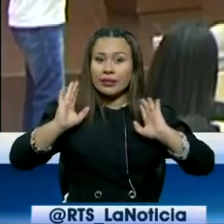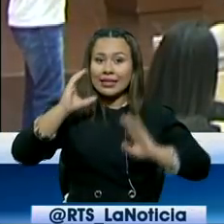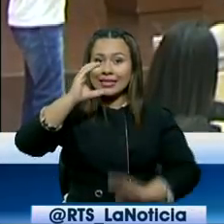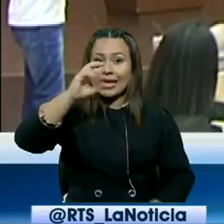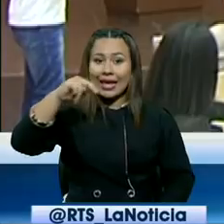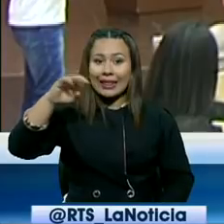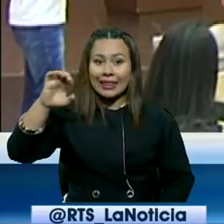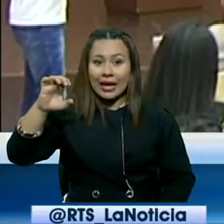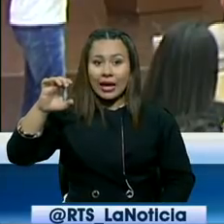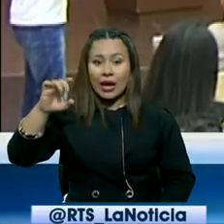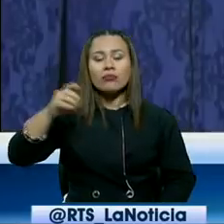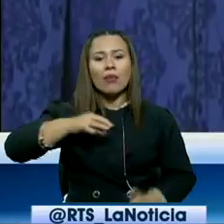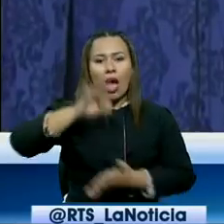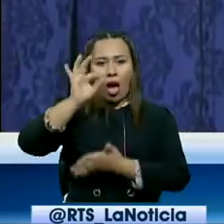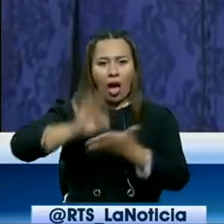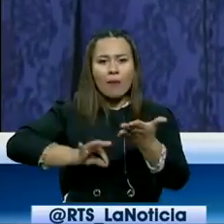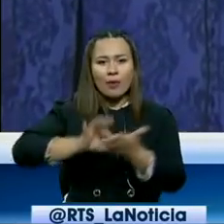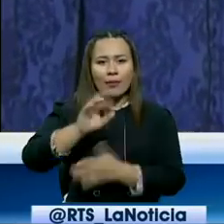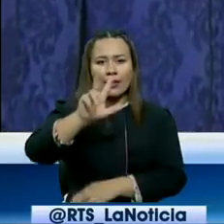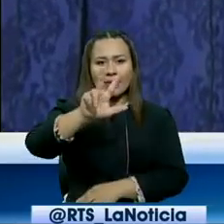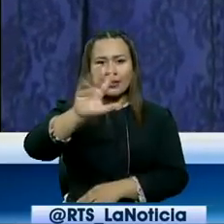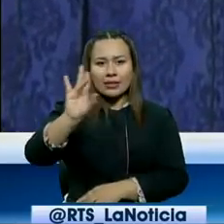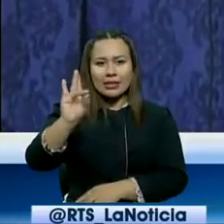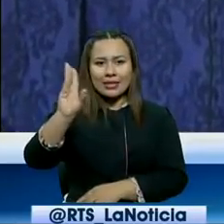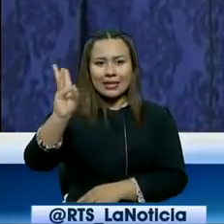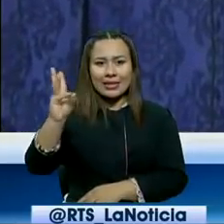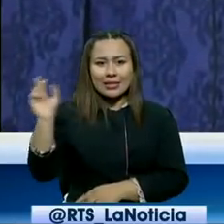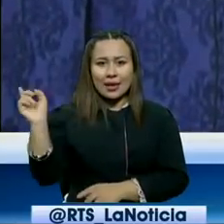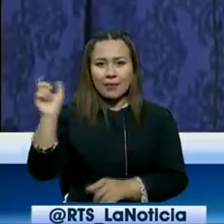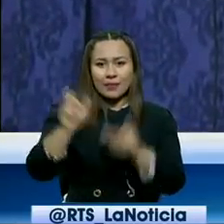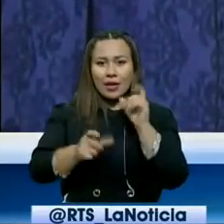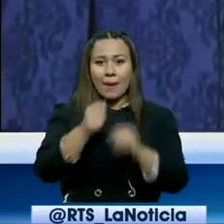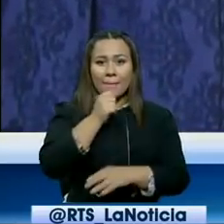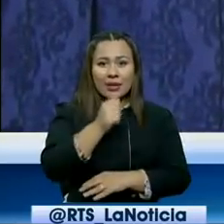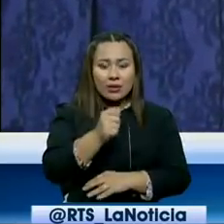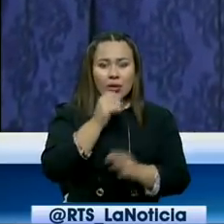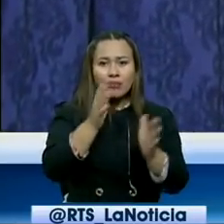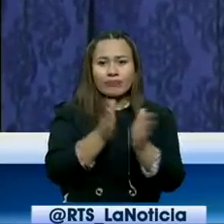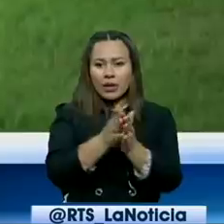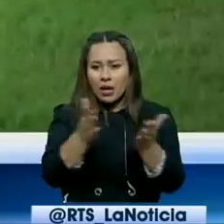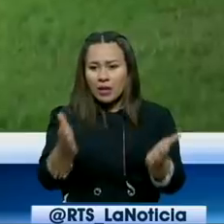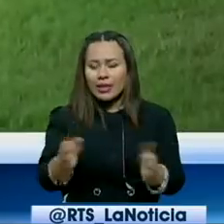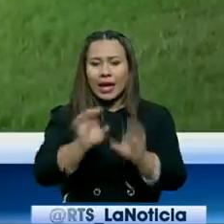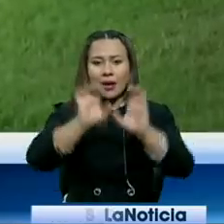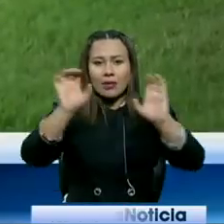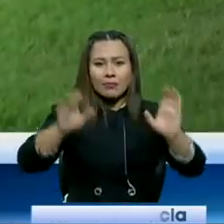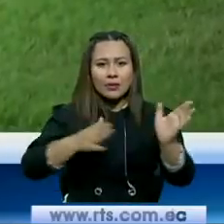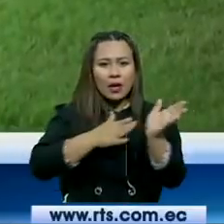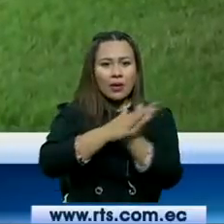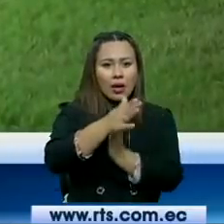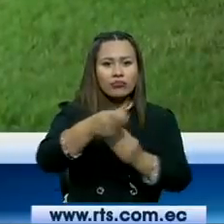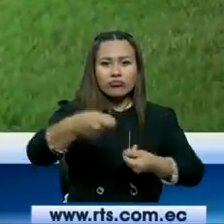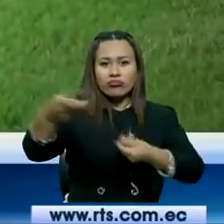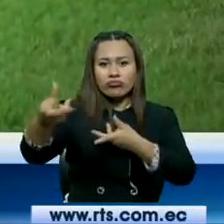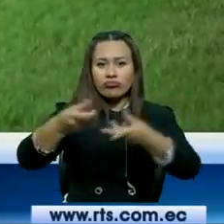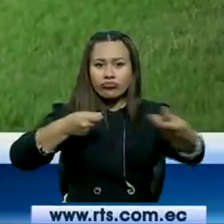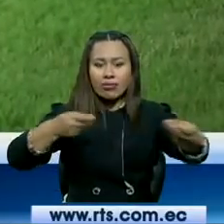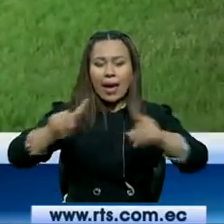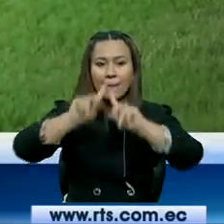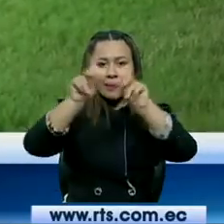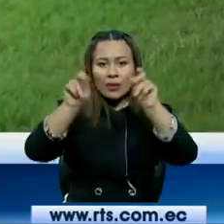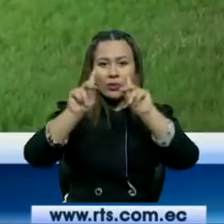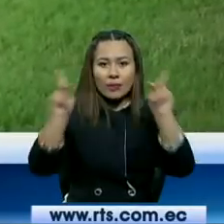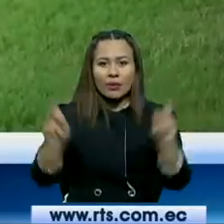también aprobó la inscripción de 375 medios de comunicación y empresas de vallas publicitarias como proveedores durante la consulta